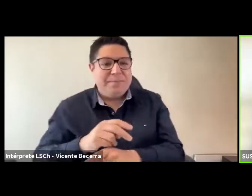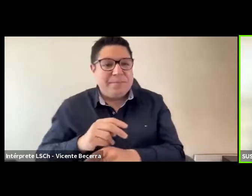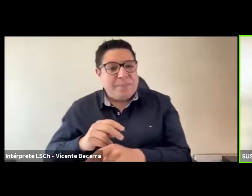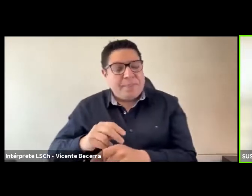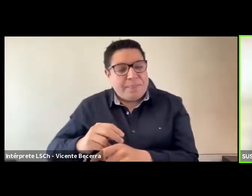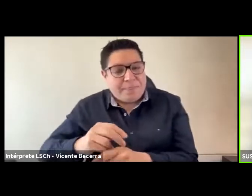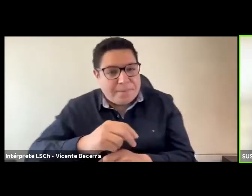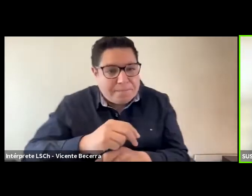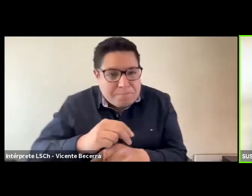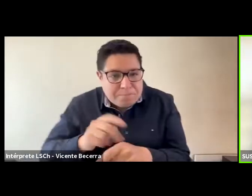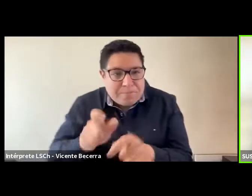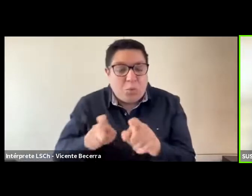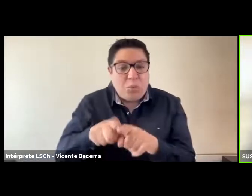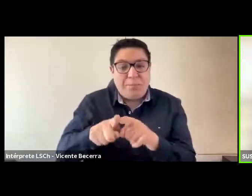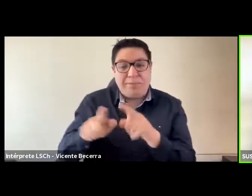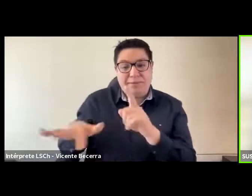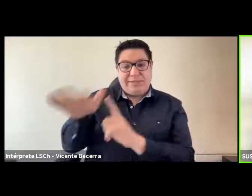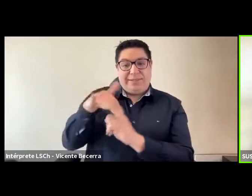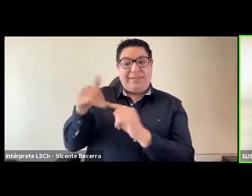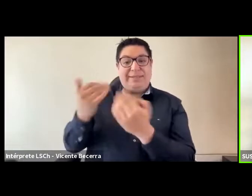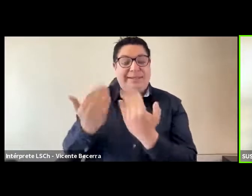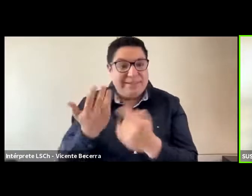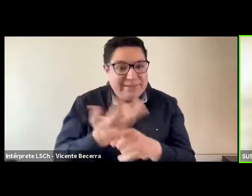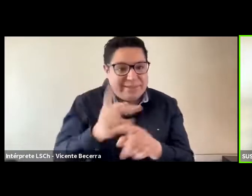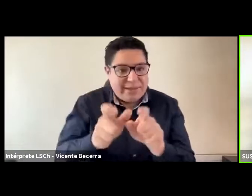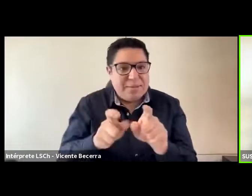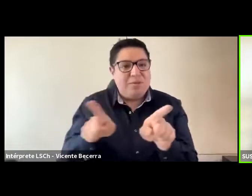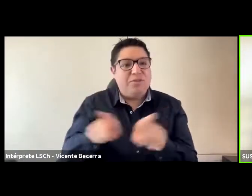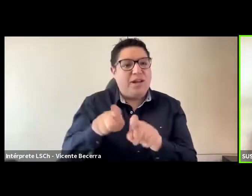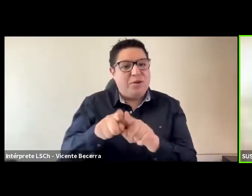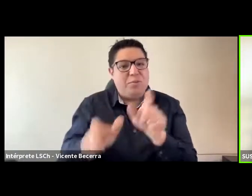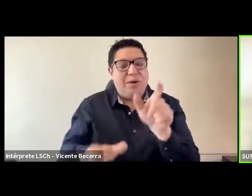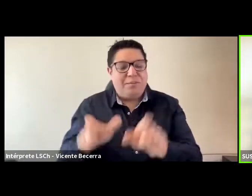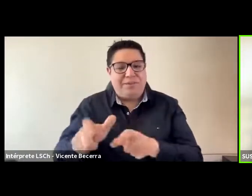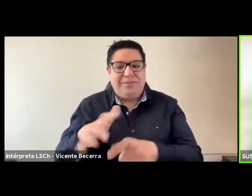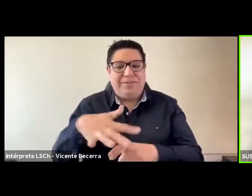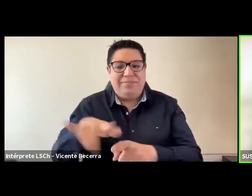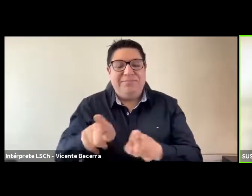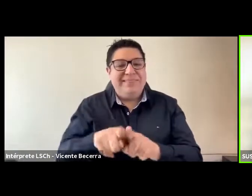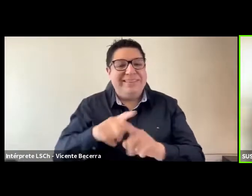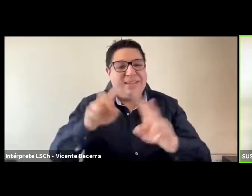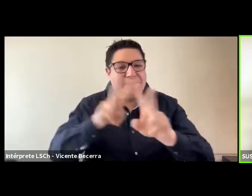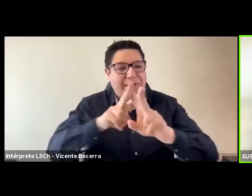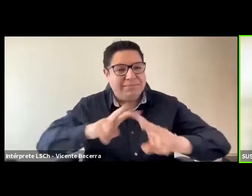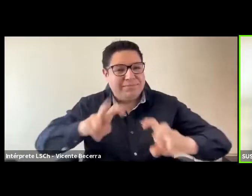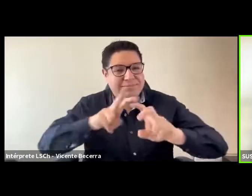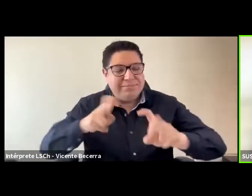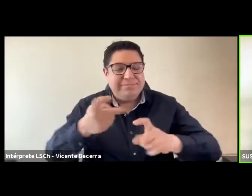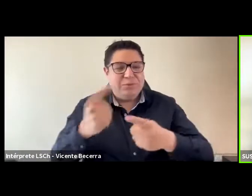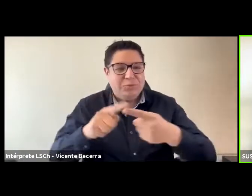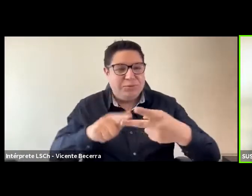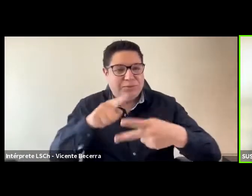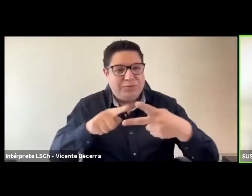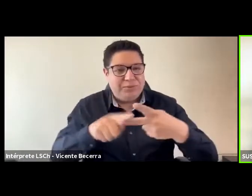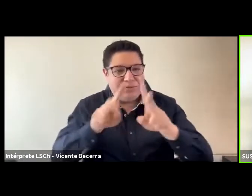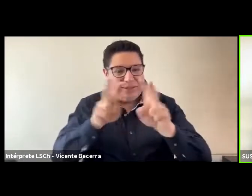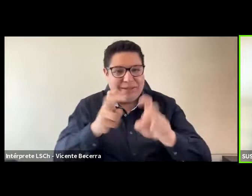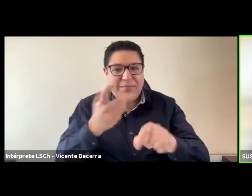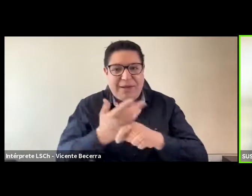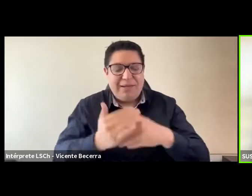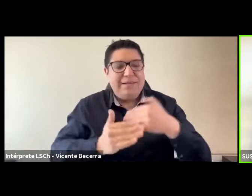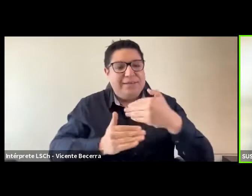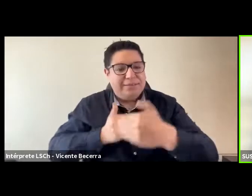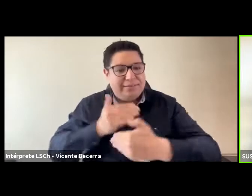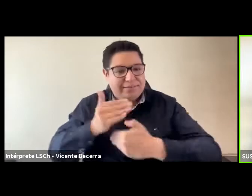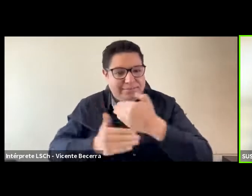exigencias del contexto sino que además atendiendo las exigencias del contexto cómo navegar estas dos cosas y poder salir adelante con un